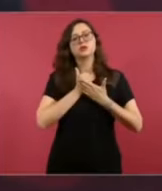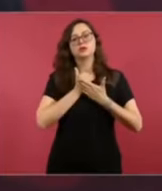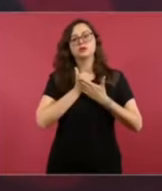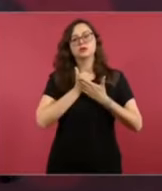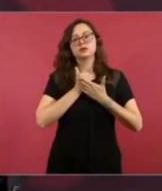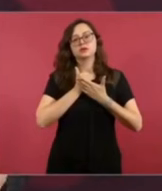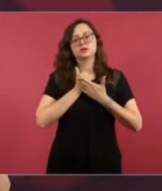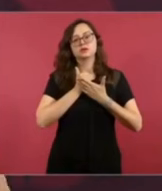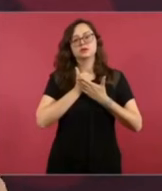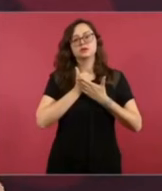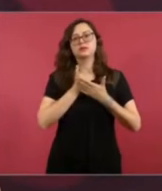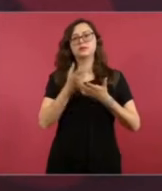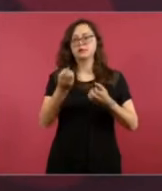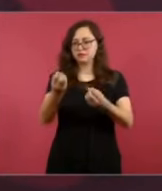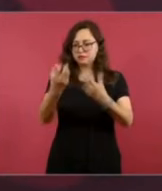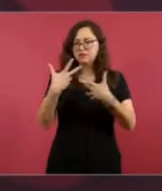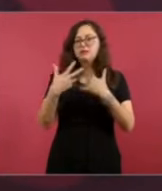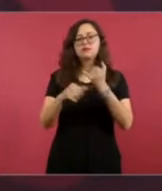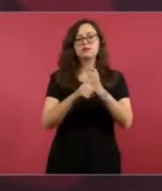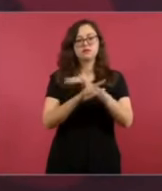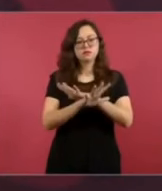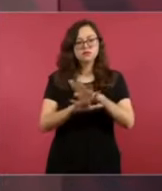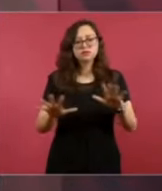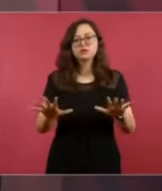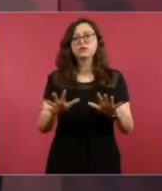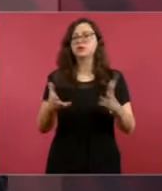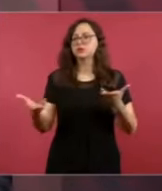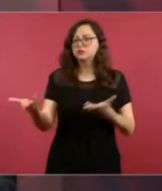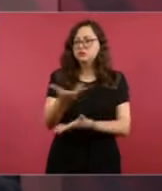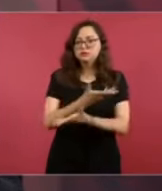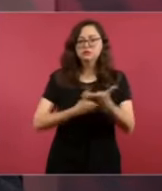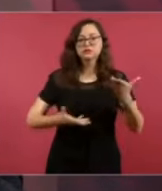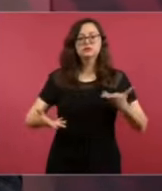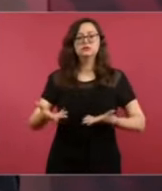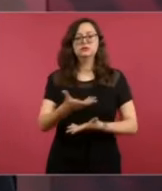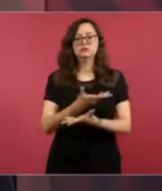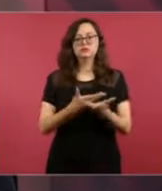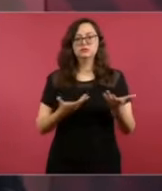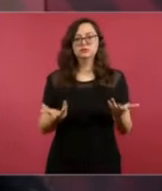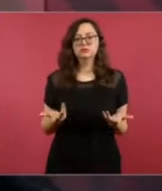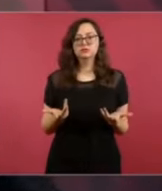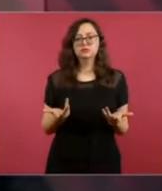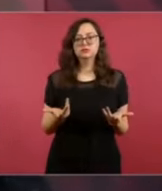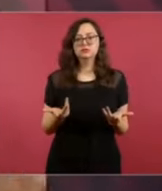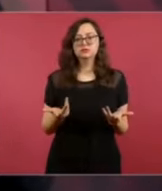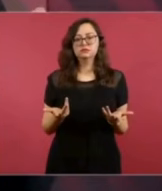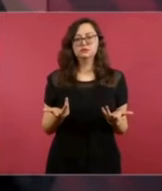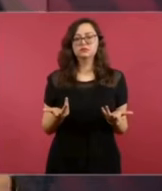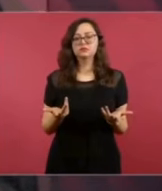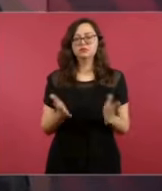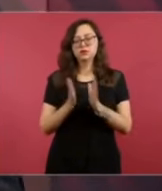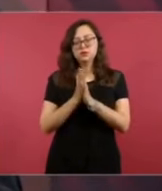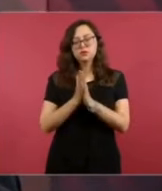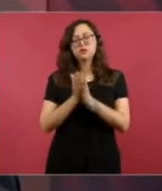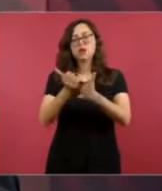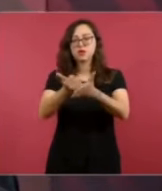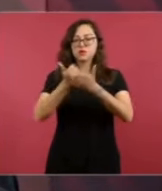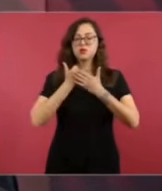que sigan cooperando, y quienes no lo están haciendo, que nos ayuden.